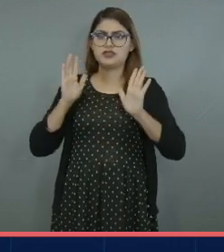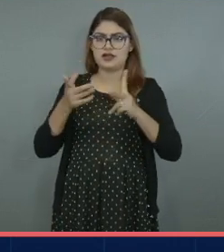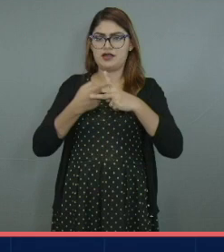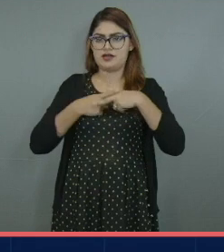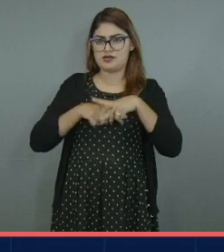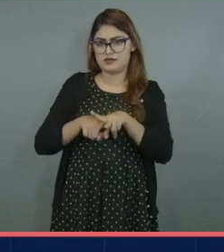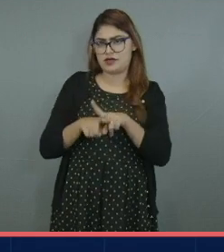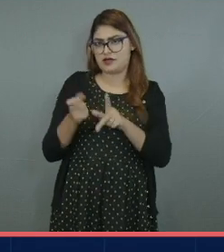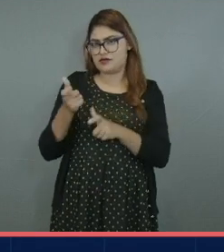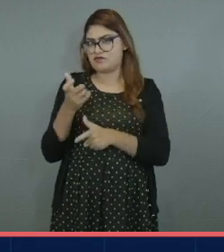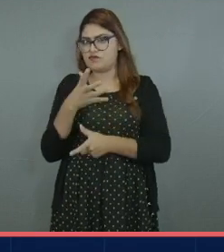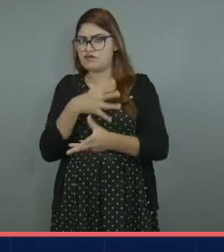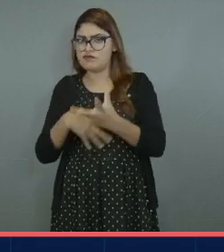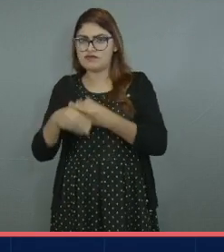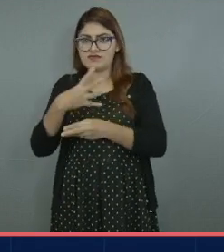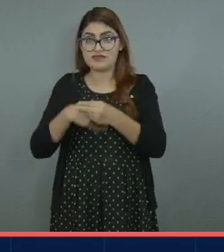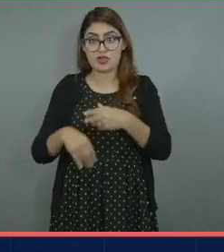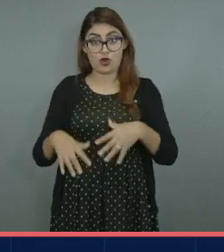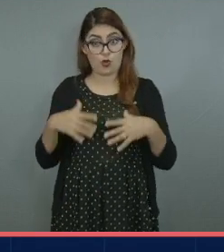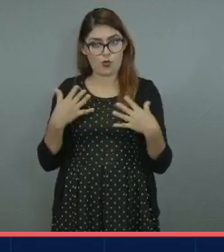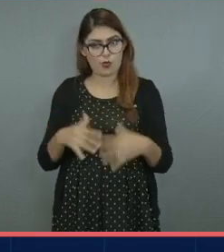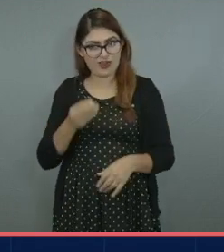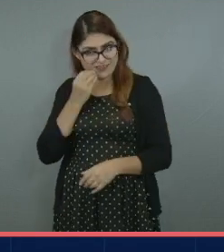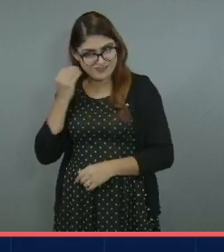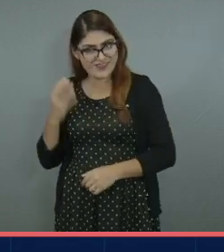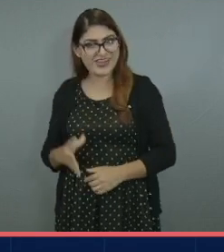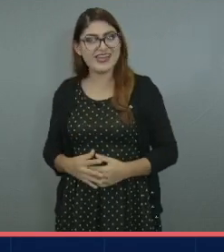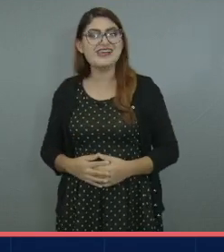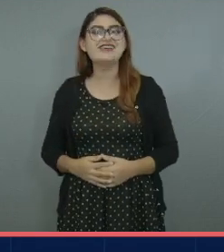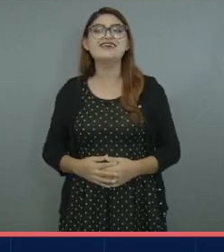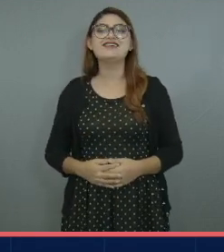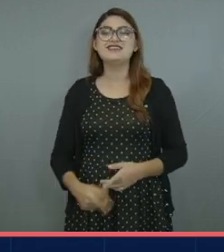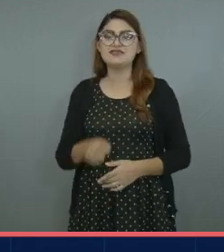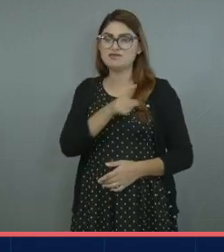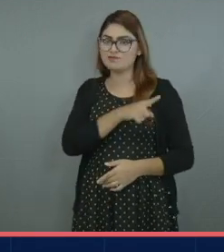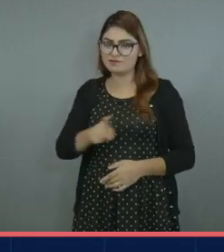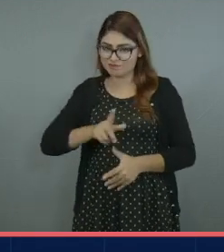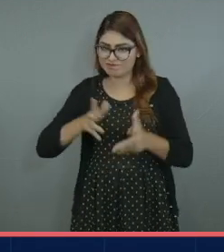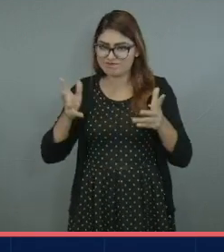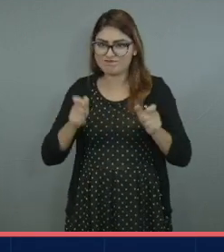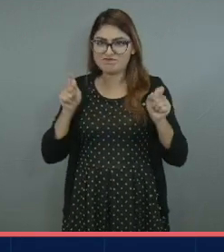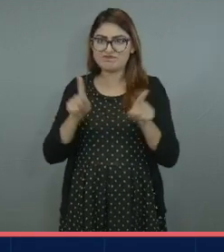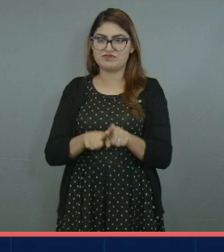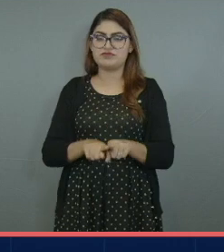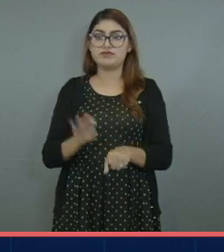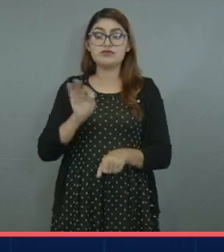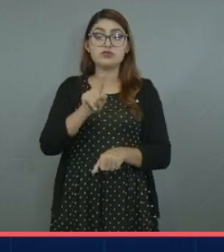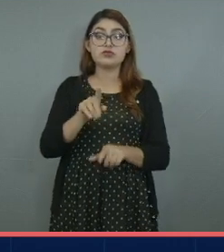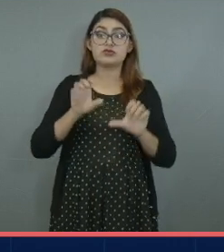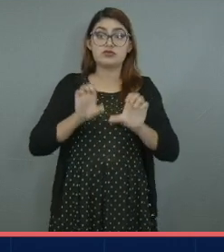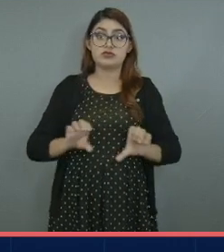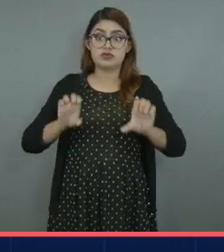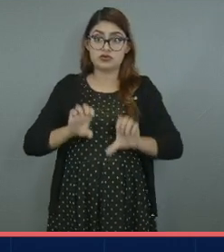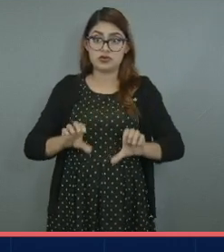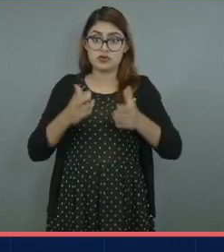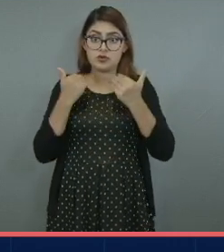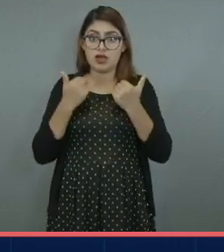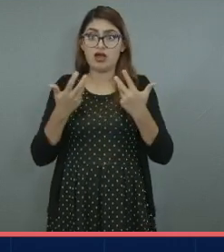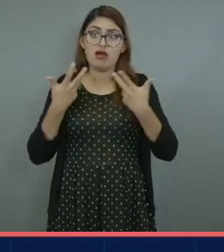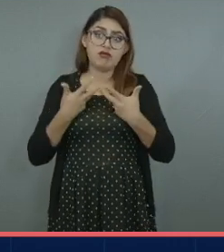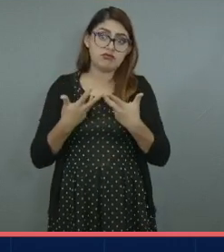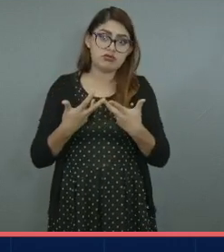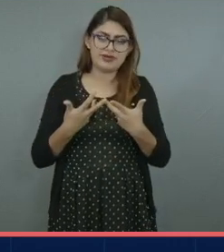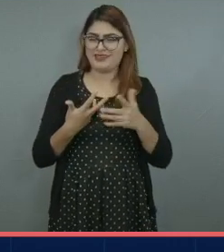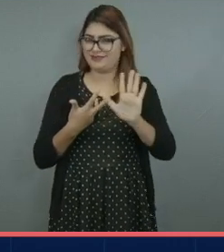gran inversionista. Órale, suena padre, ¿no? Pues así lo van a hacer, chicos. Si no tenemos computadora en casa, no se preocupen. Hay